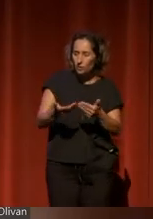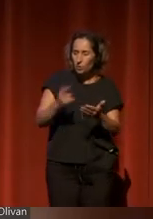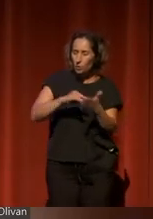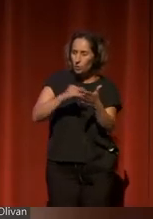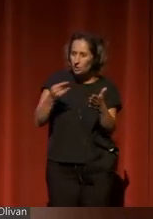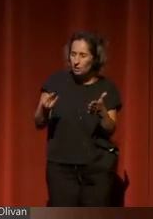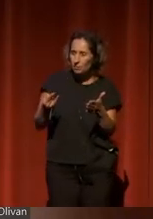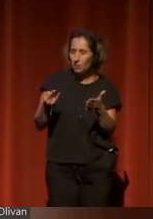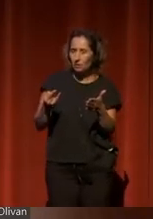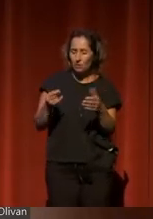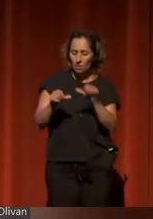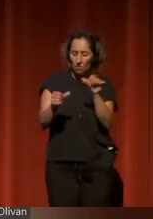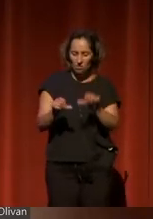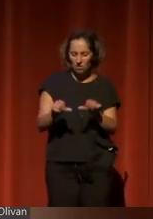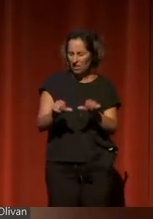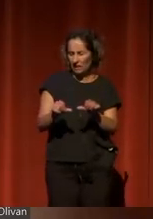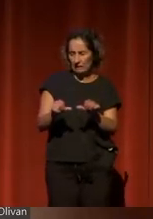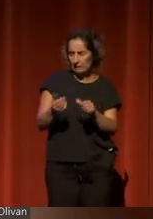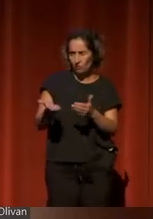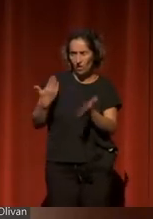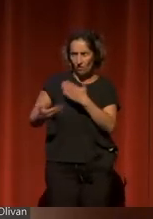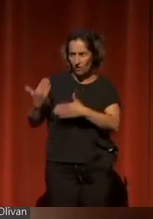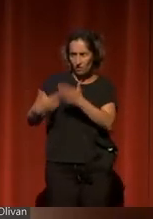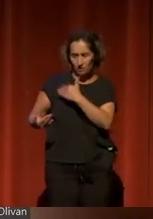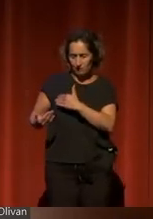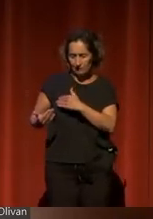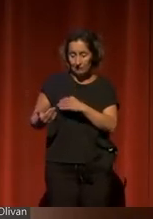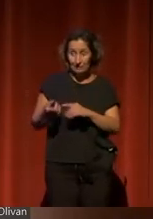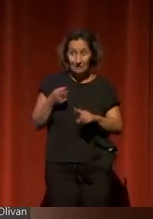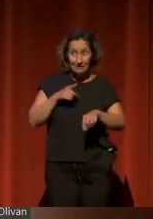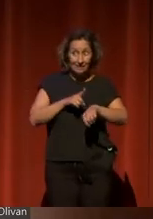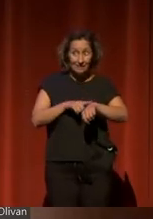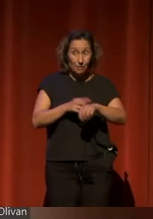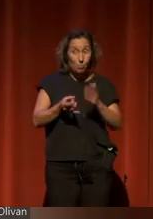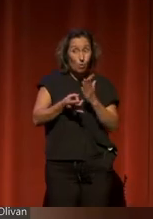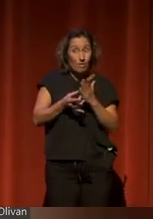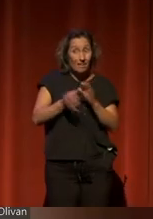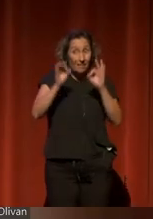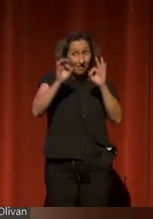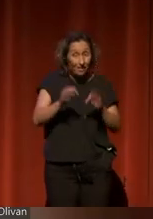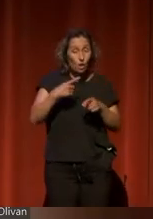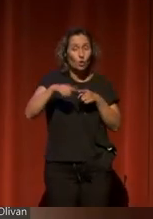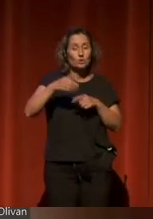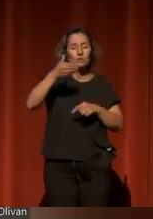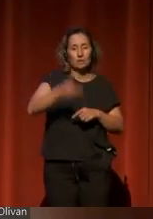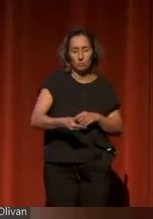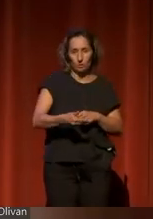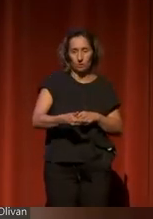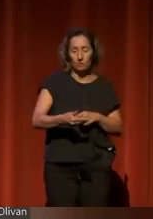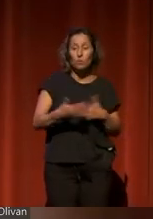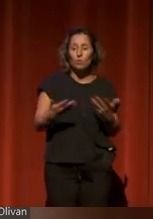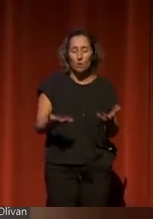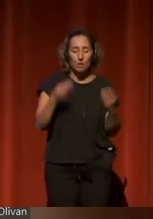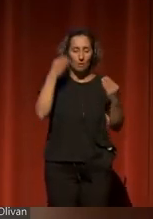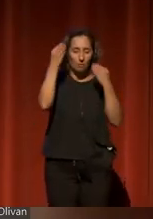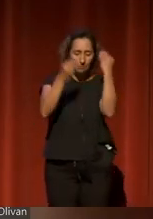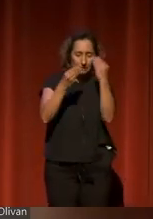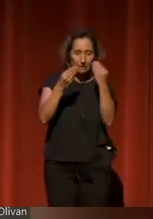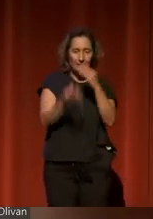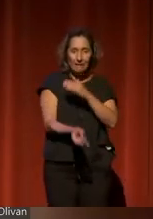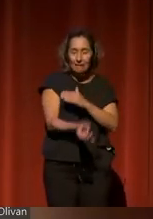sistematizaciones de por medio para dedicarle tiempo de Precisamente lo importante que es pensar que es crear que es